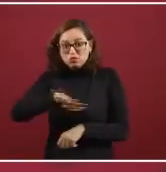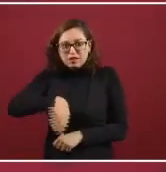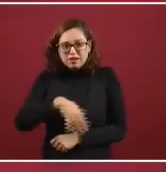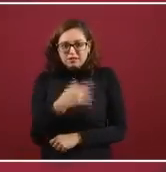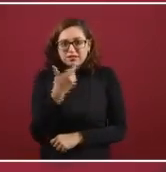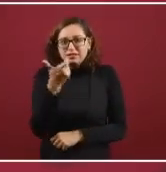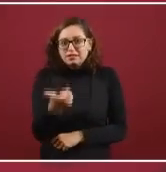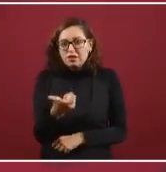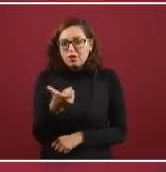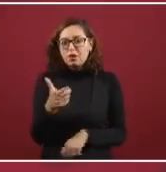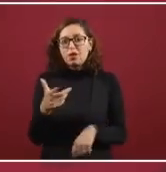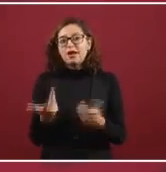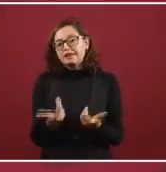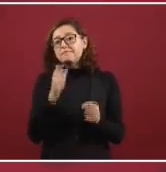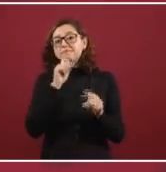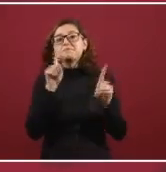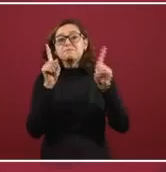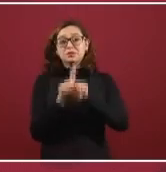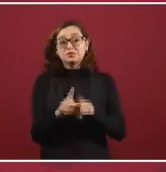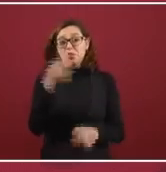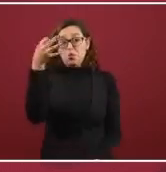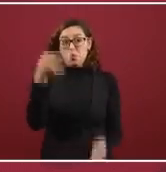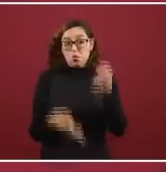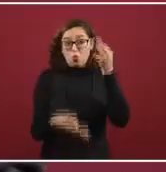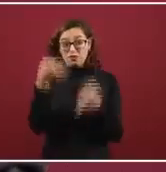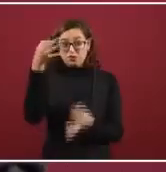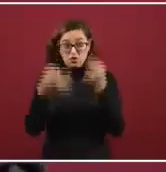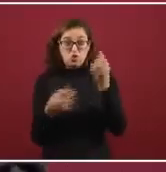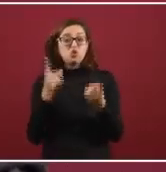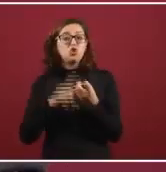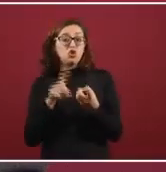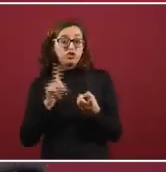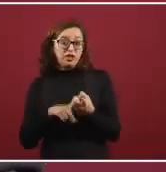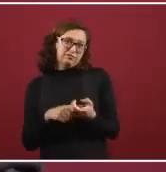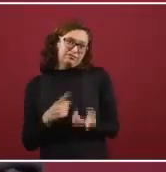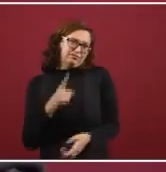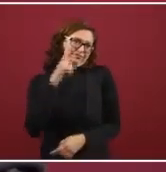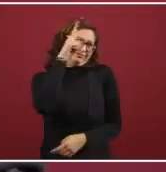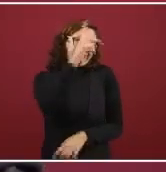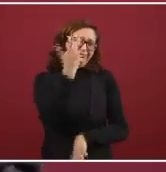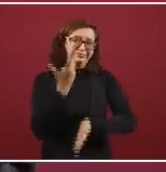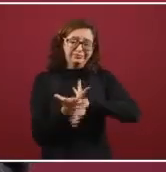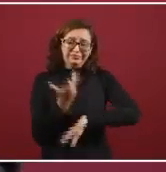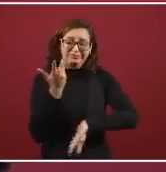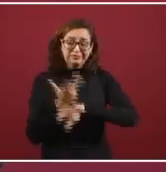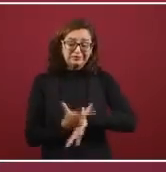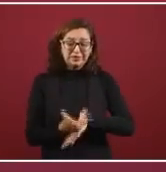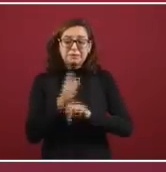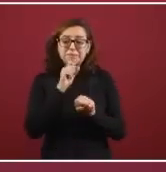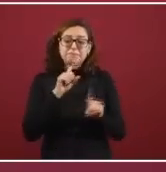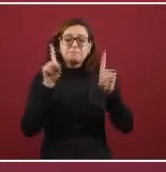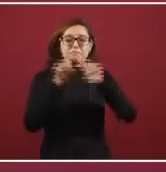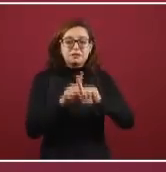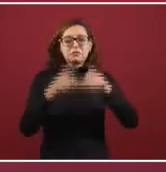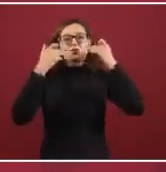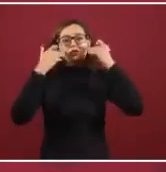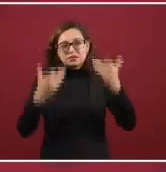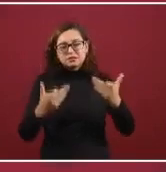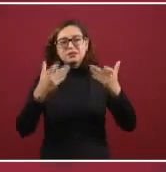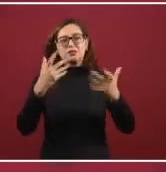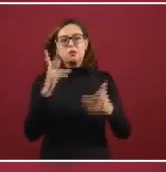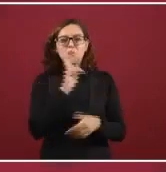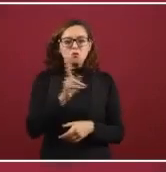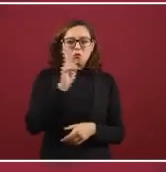en Estados Unidos. Por lo tanto, muchas de las actuaciones y testimonios están en manos del Poder Judicial de los Estados